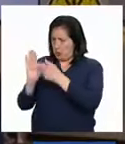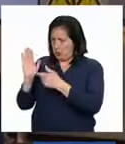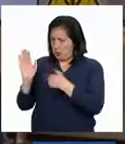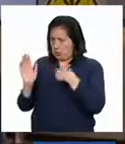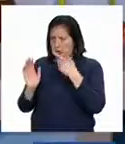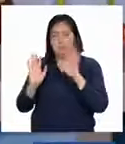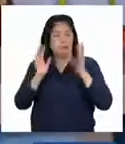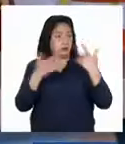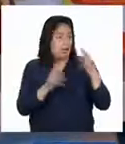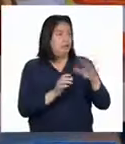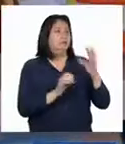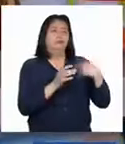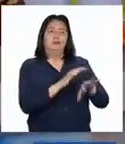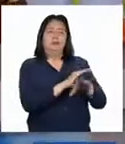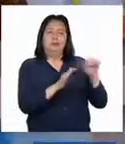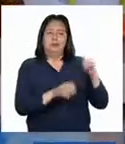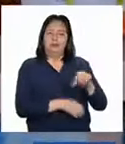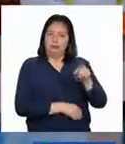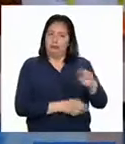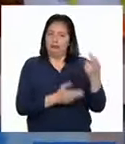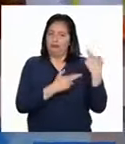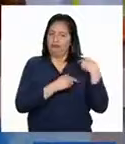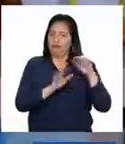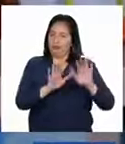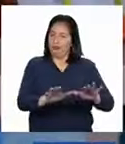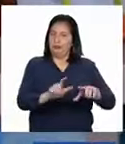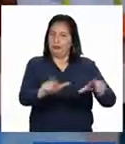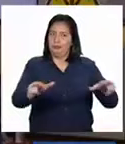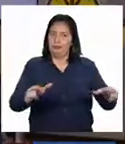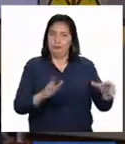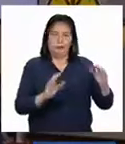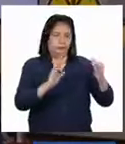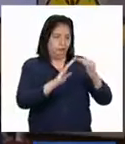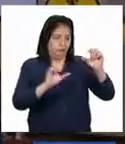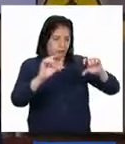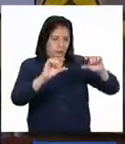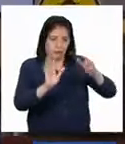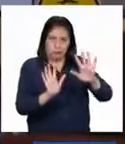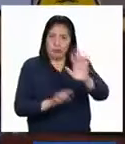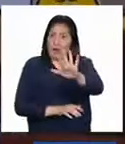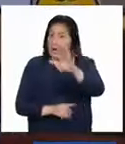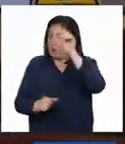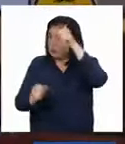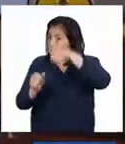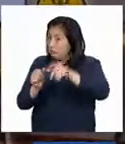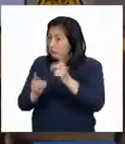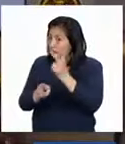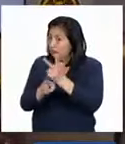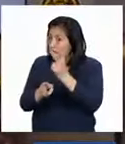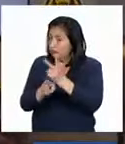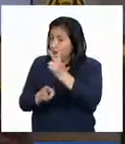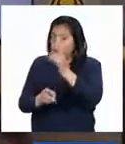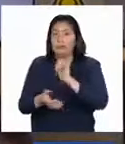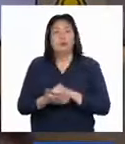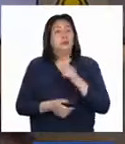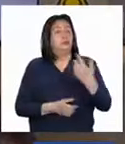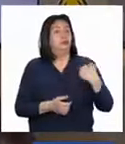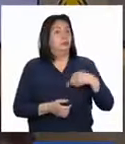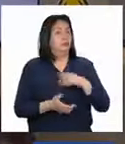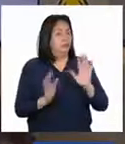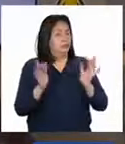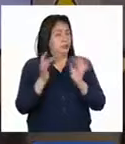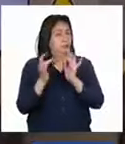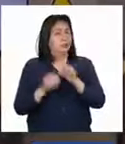Bueno, ya es hora de salir. Te encargo todo en el laboratorio. Y recuerda, con mucho cuidado. Estamos